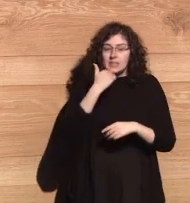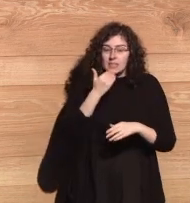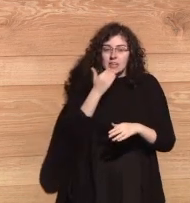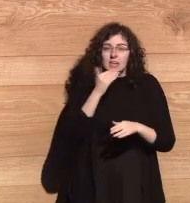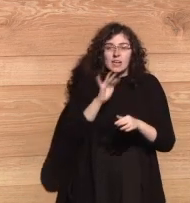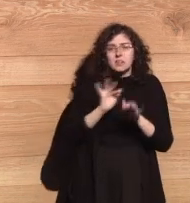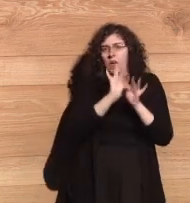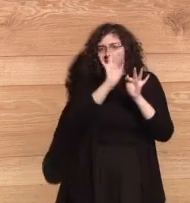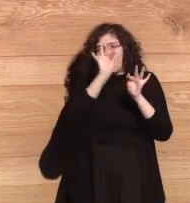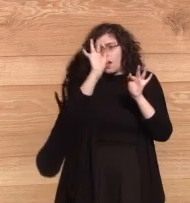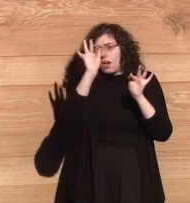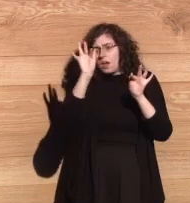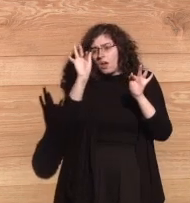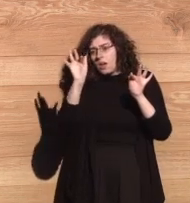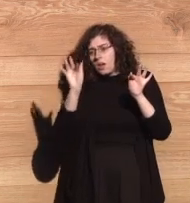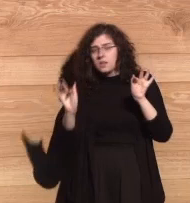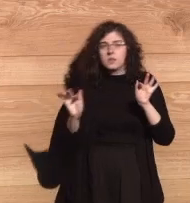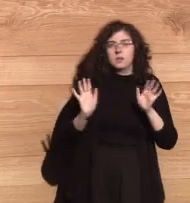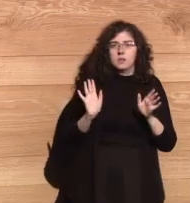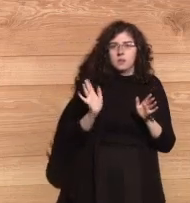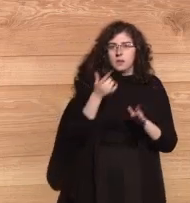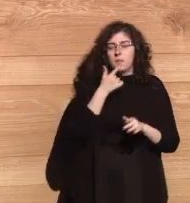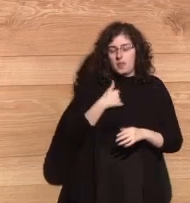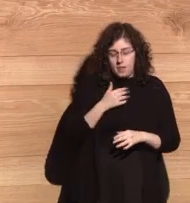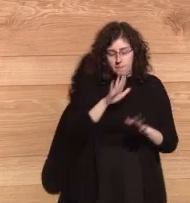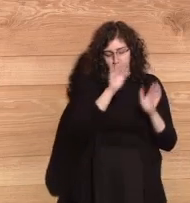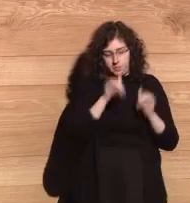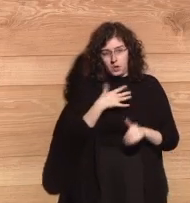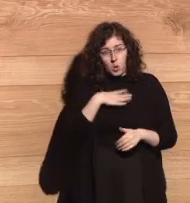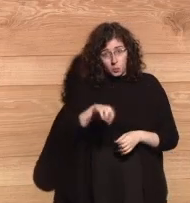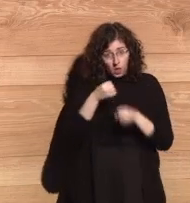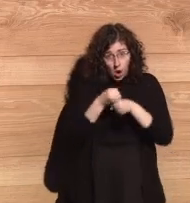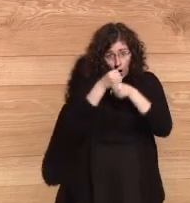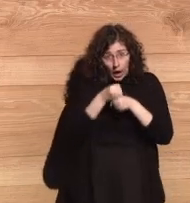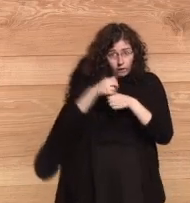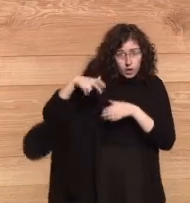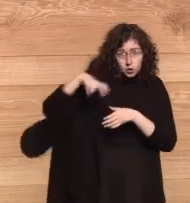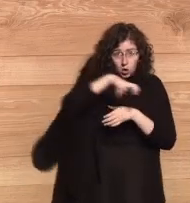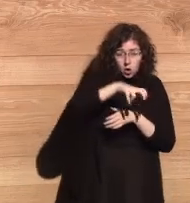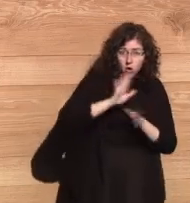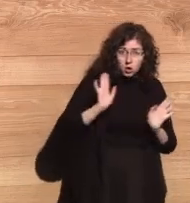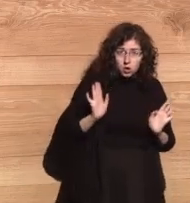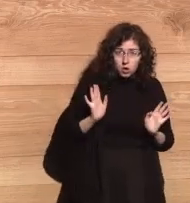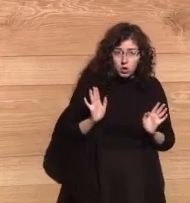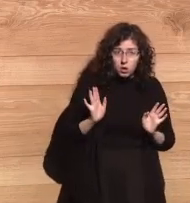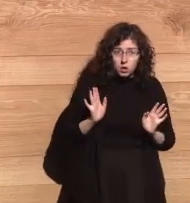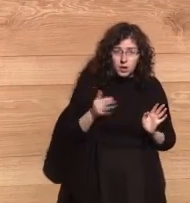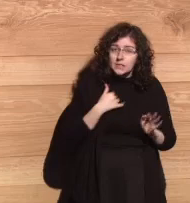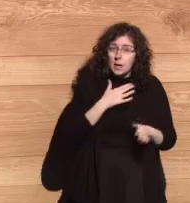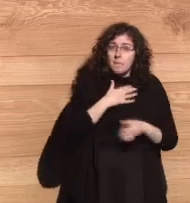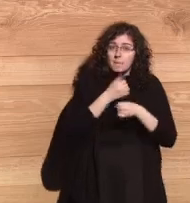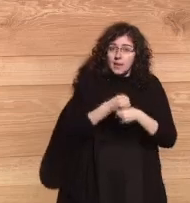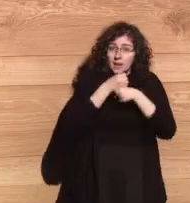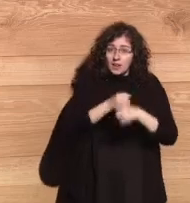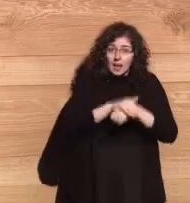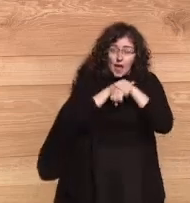día, la luz ya baja. Me dijo, es que, ¿puedo traer mi caballo? Es que mi caballo es